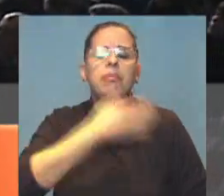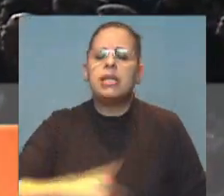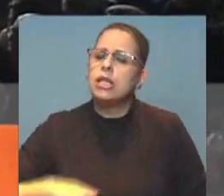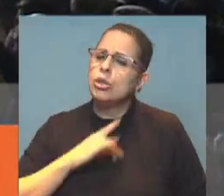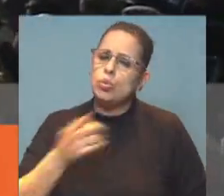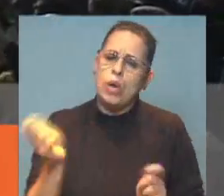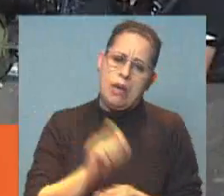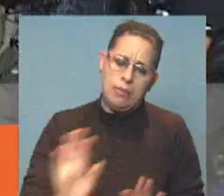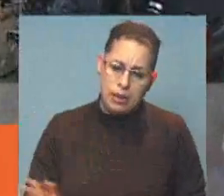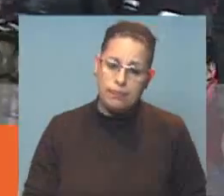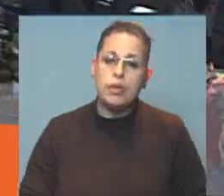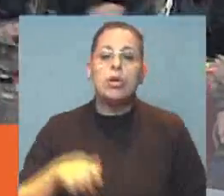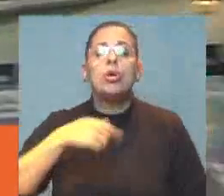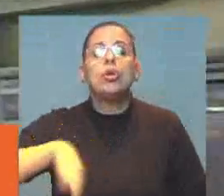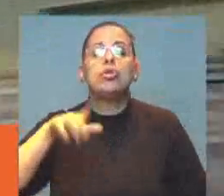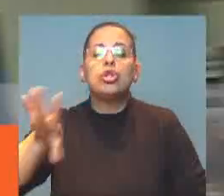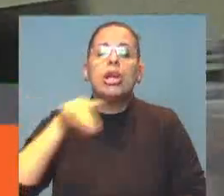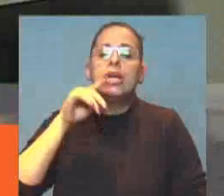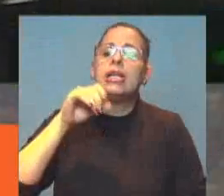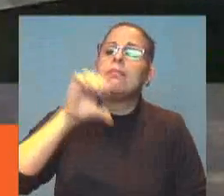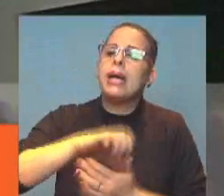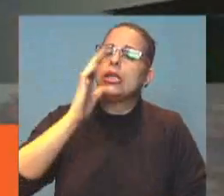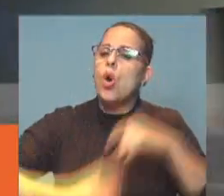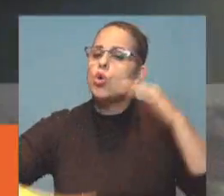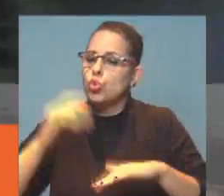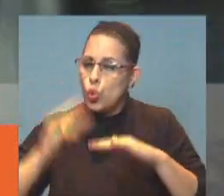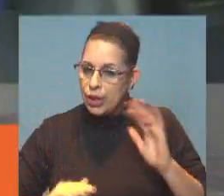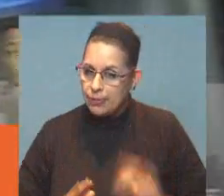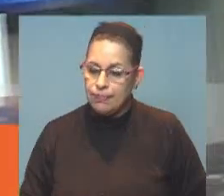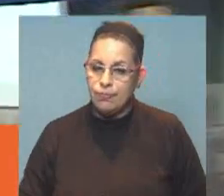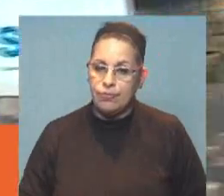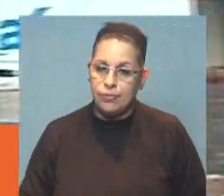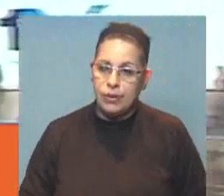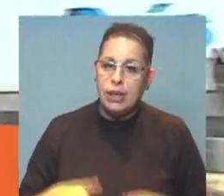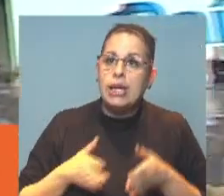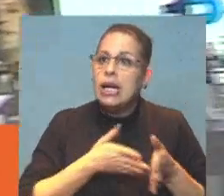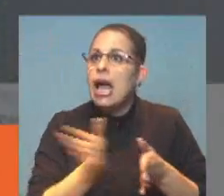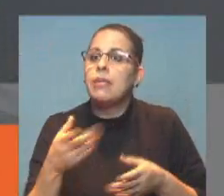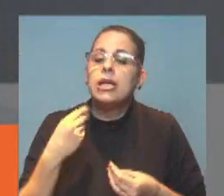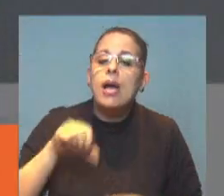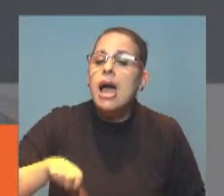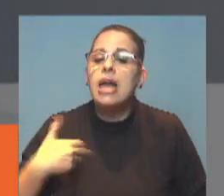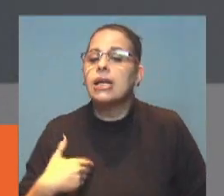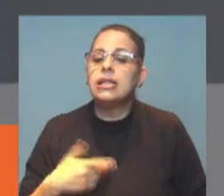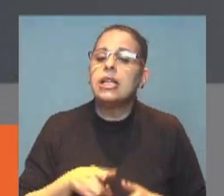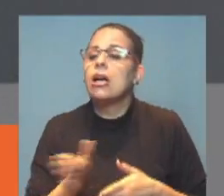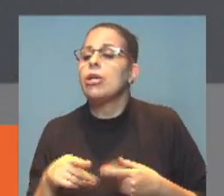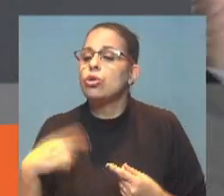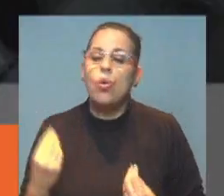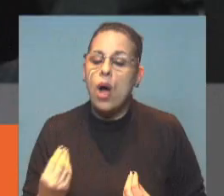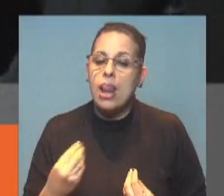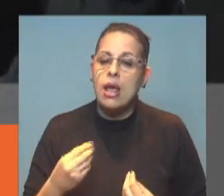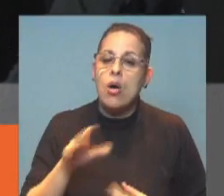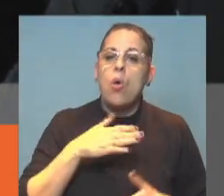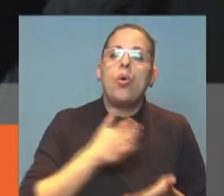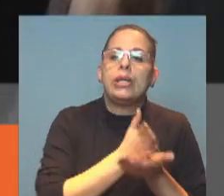cambie. Nosotros elegimos construir un país. Y la alternativa en la Argentina es o la